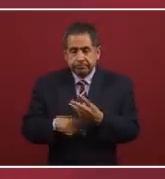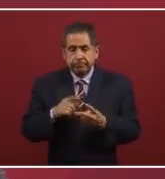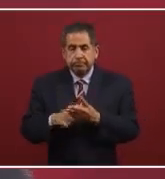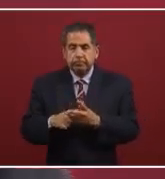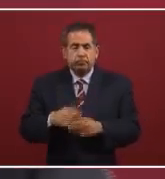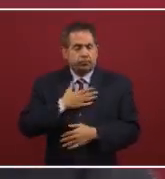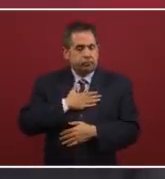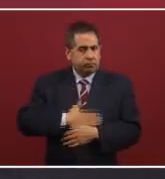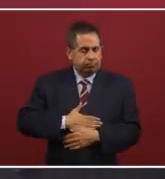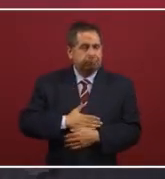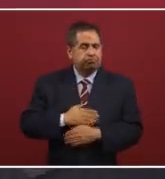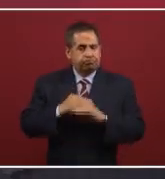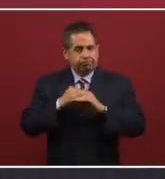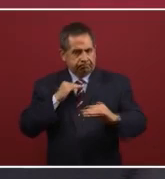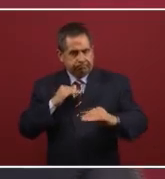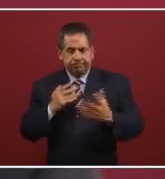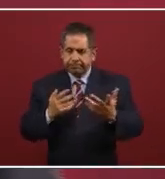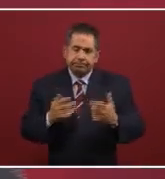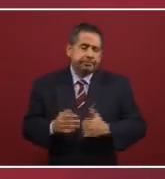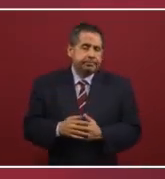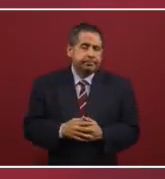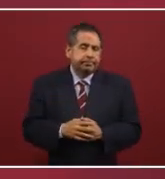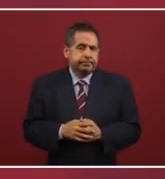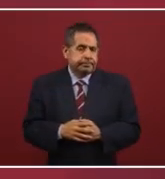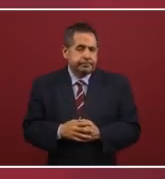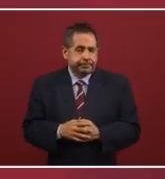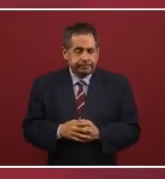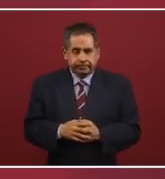equidad, igualdad